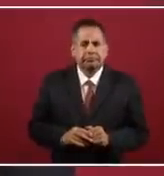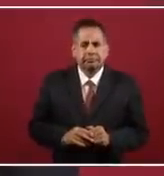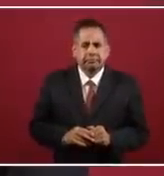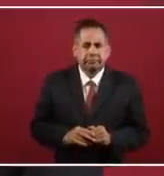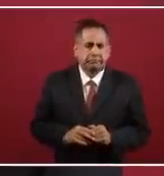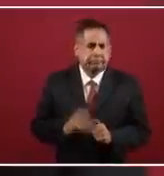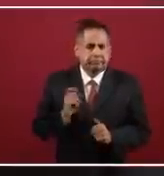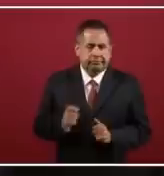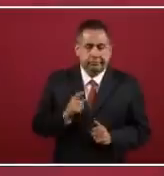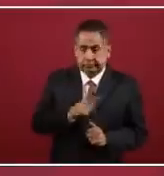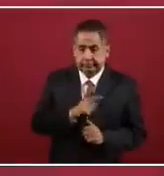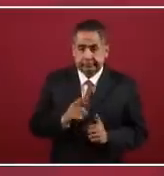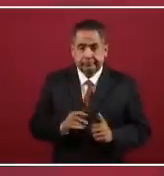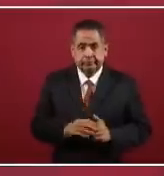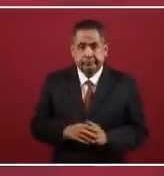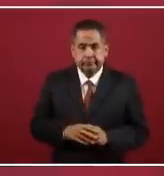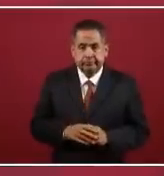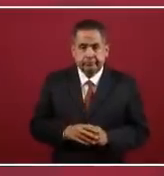Él